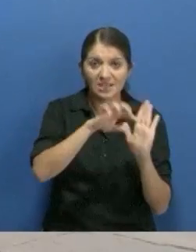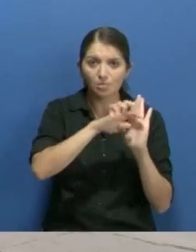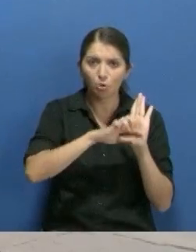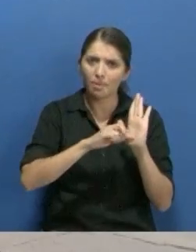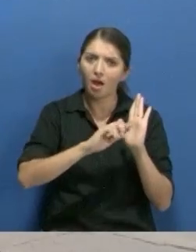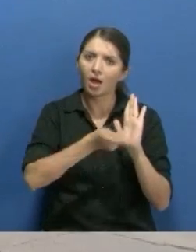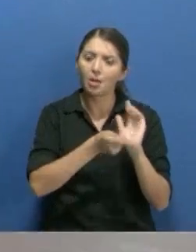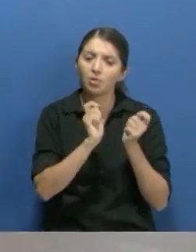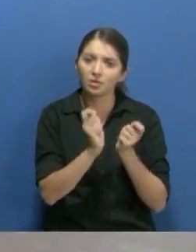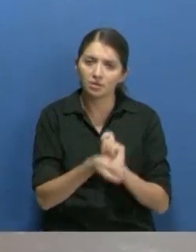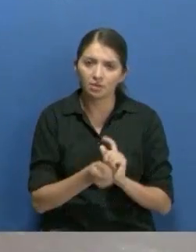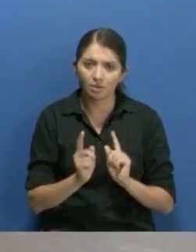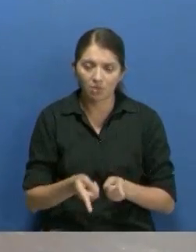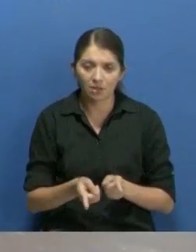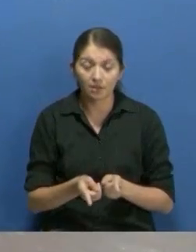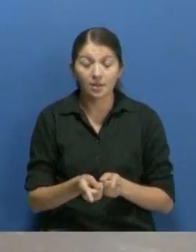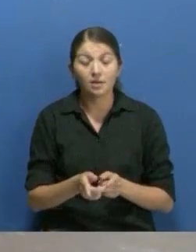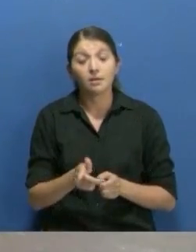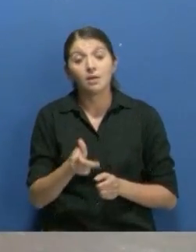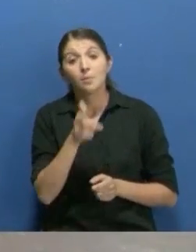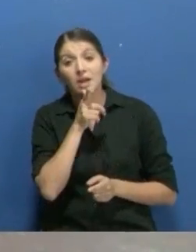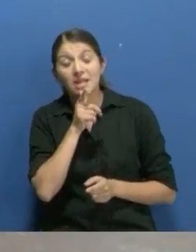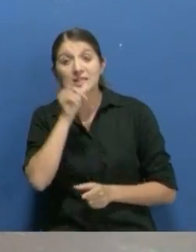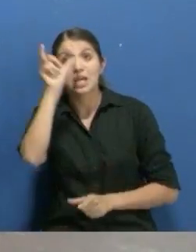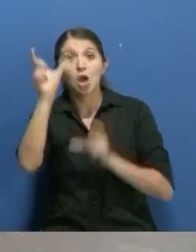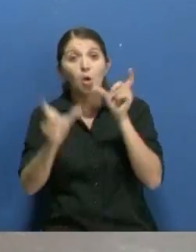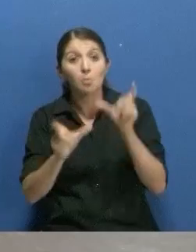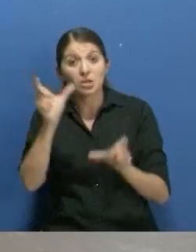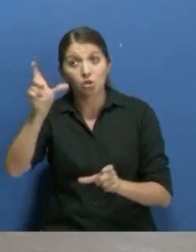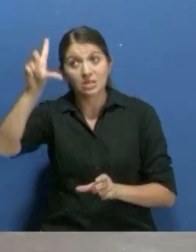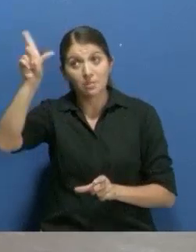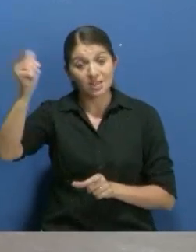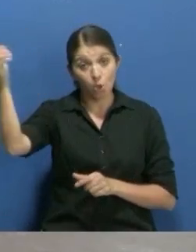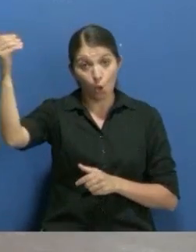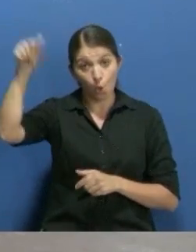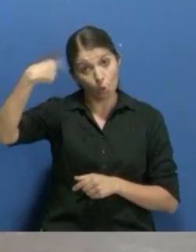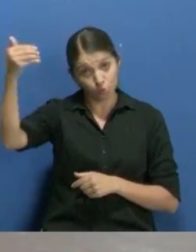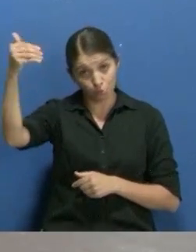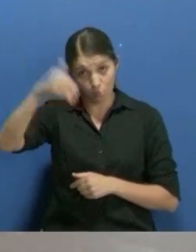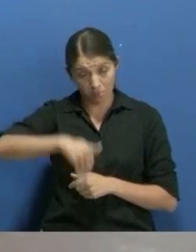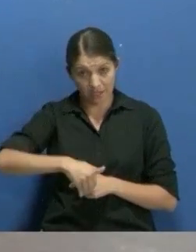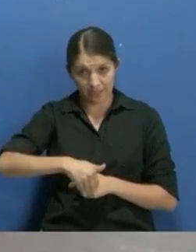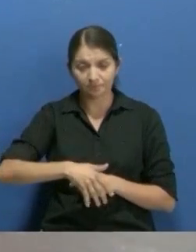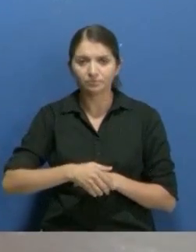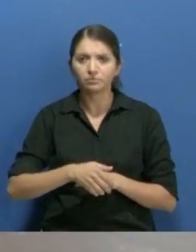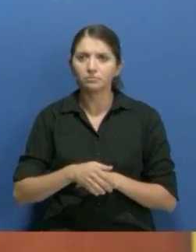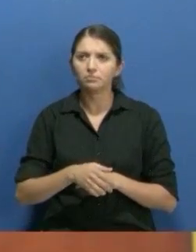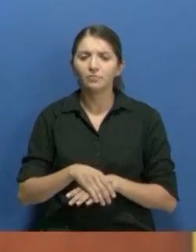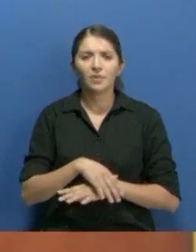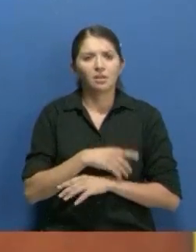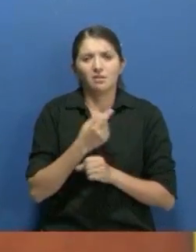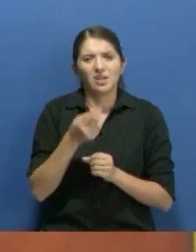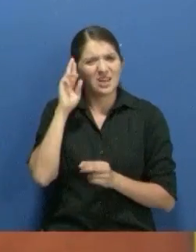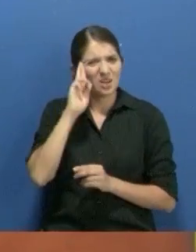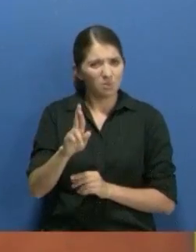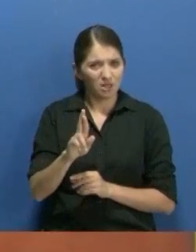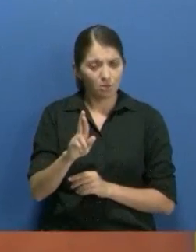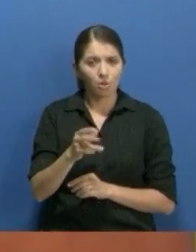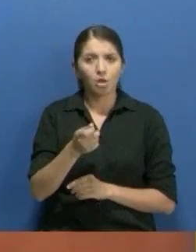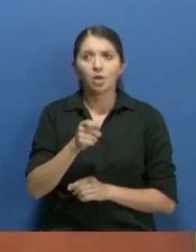cualquier tipo de migración. Nosotros históricamente en la Argentina hemos vivido políticas de encauzamiento, de selección de la